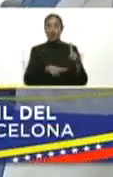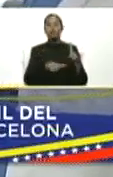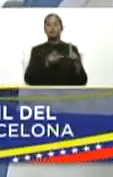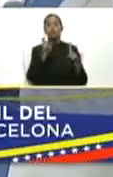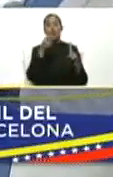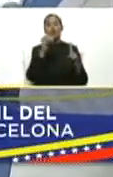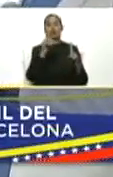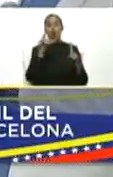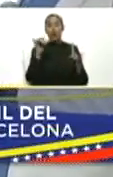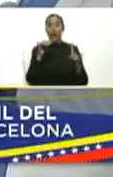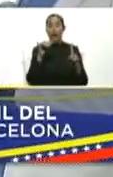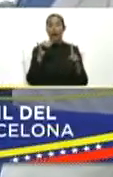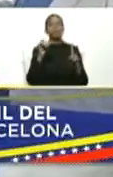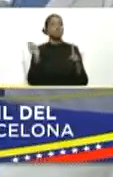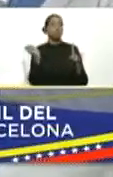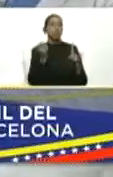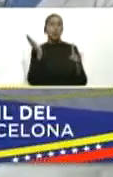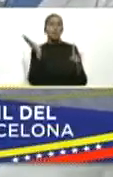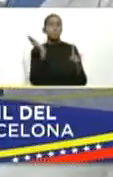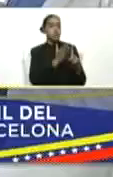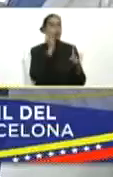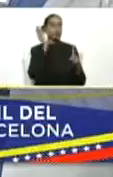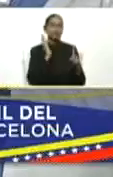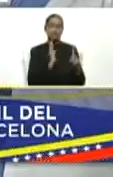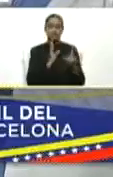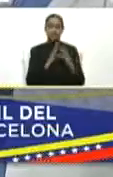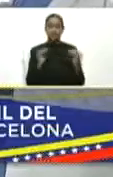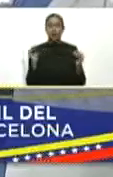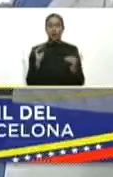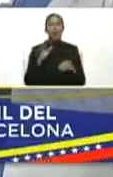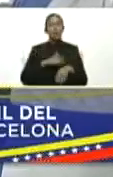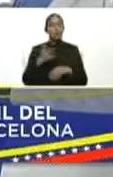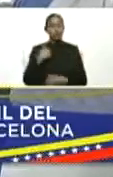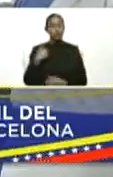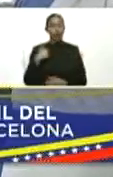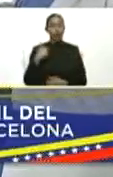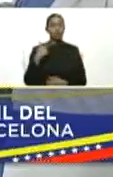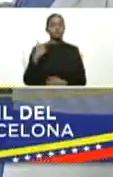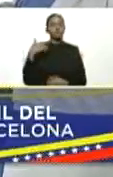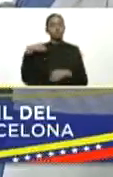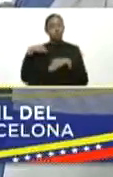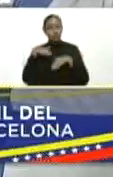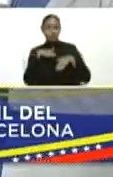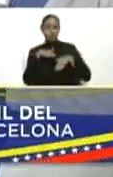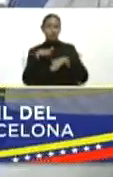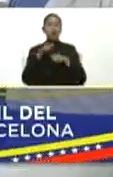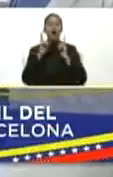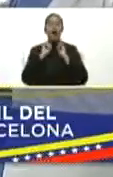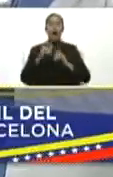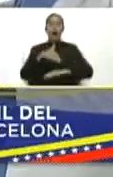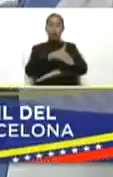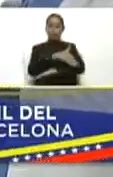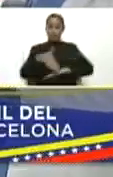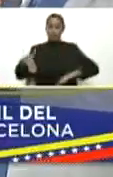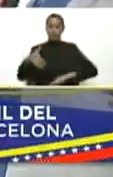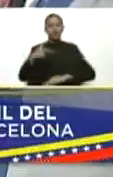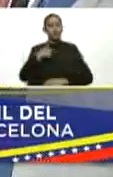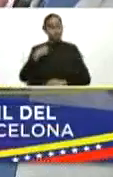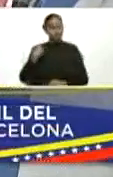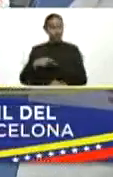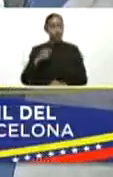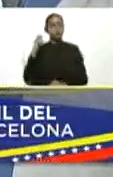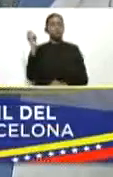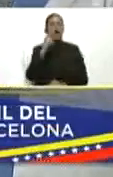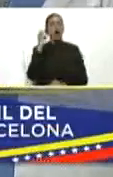Y por eso es que yo dije hoy, cuando venía inaugurando la costanera, llevo la onda de David. Amén.